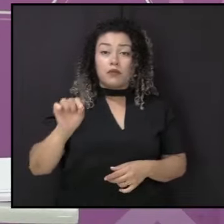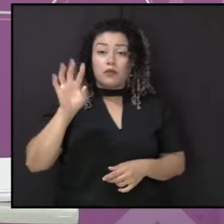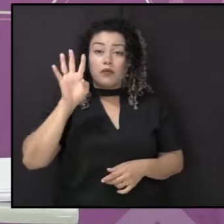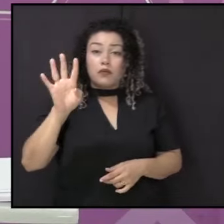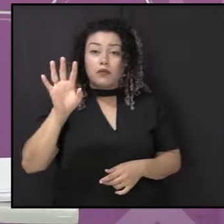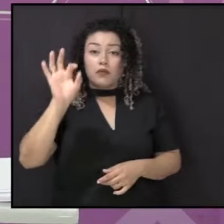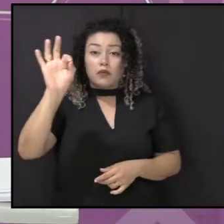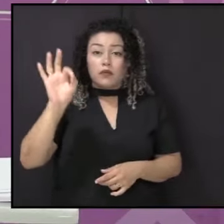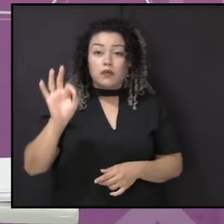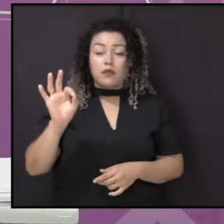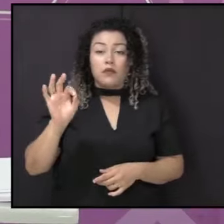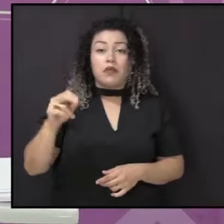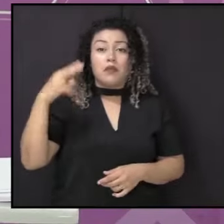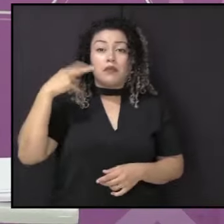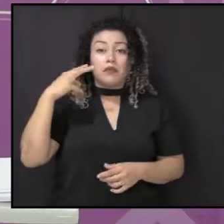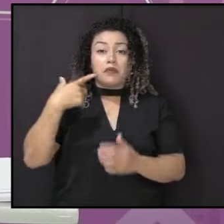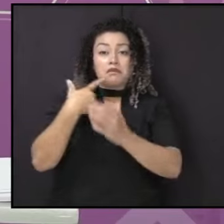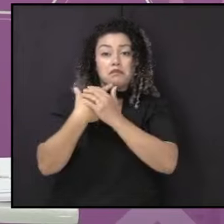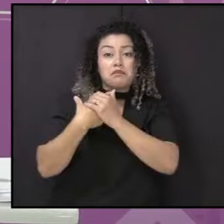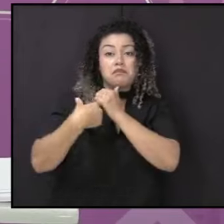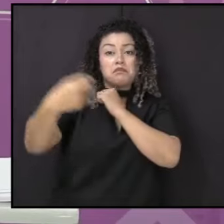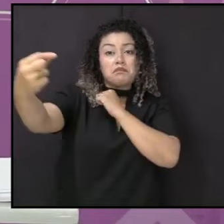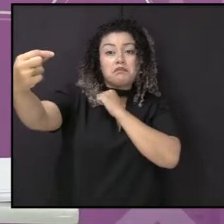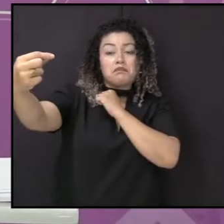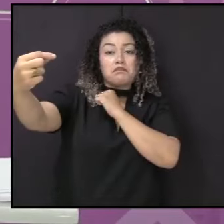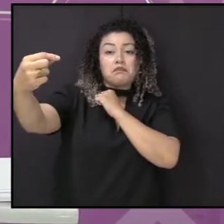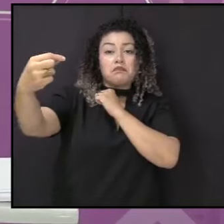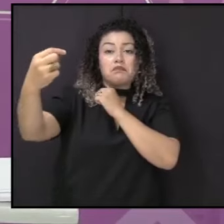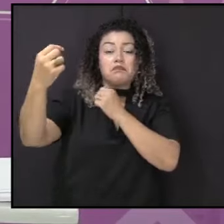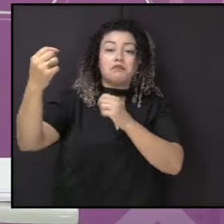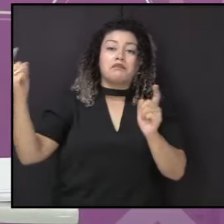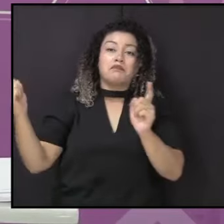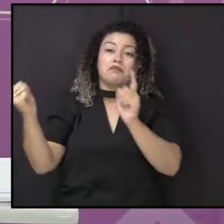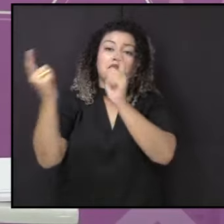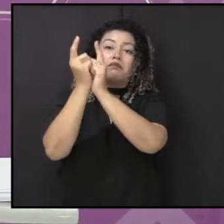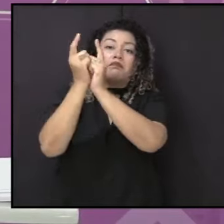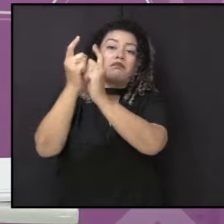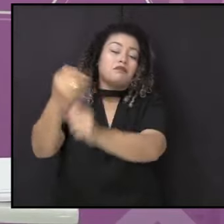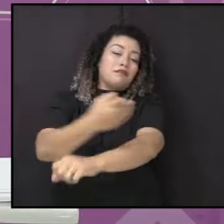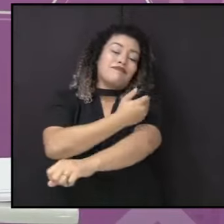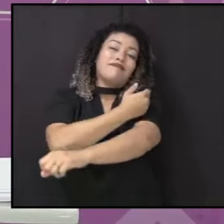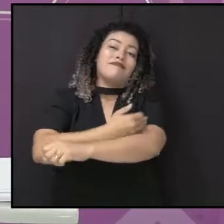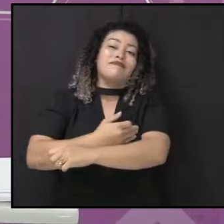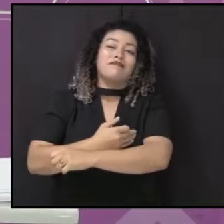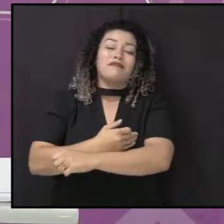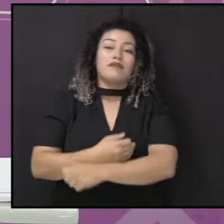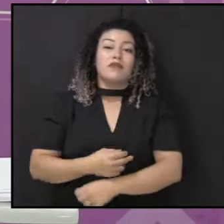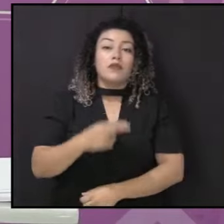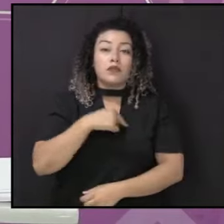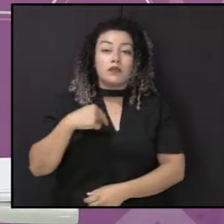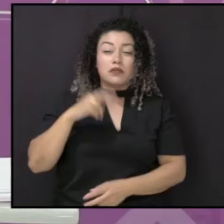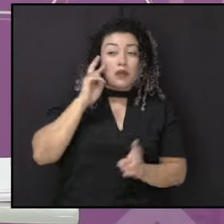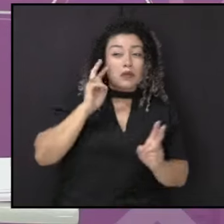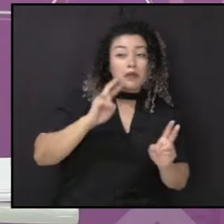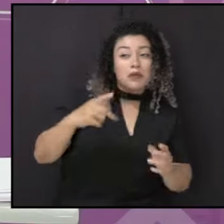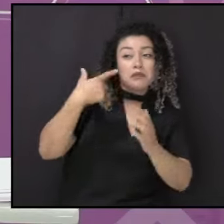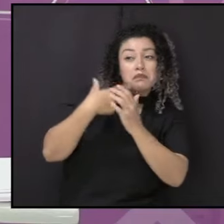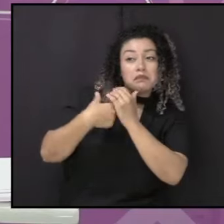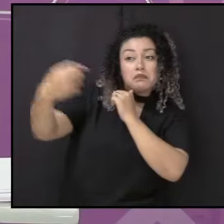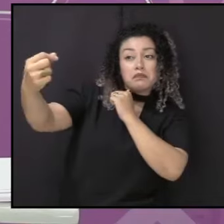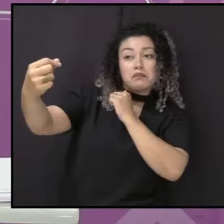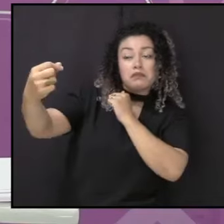44.4% sale de Veracruz para reencontrarse con sus familias. Cuando vemos el fondo de la salida de ellos, de los veracruzanos, que